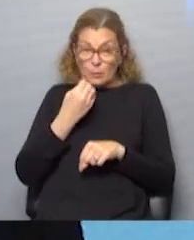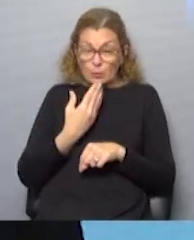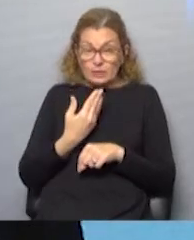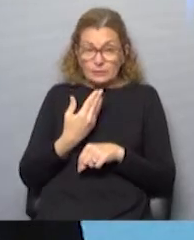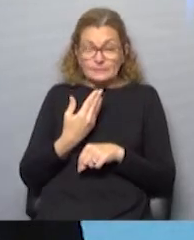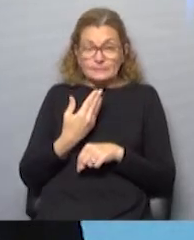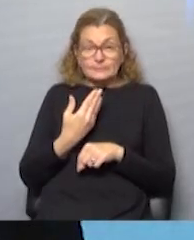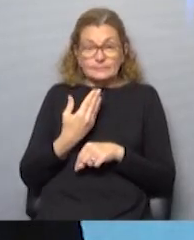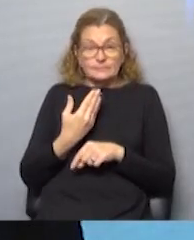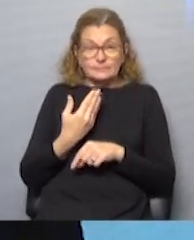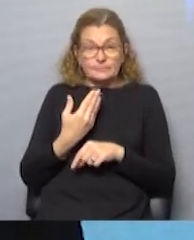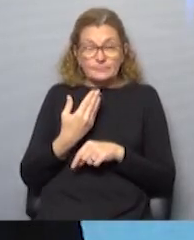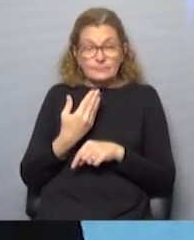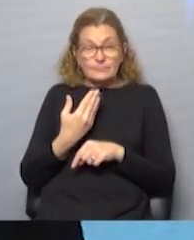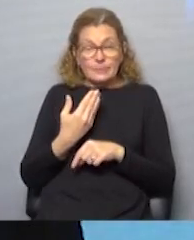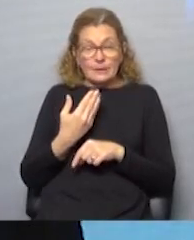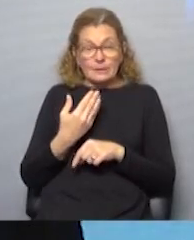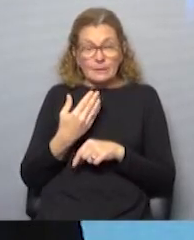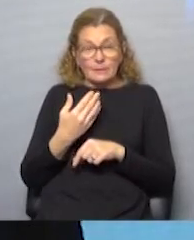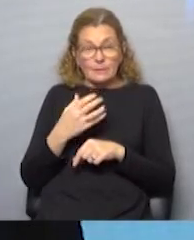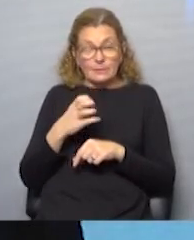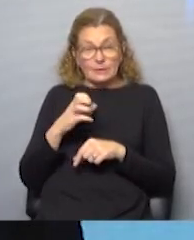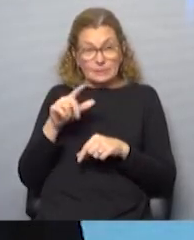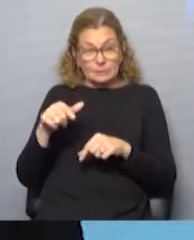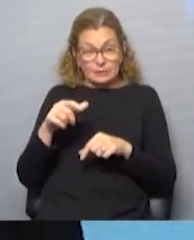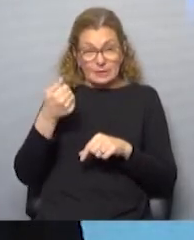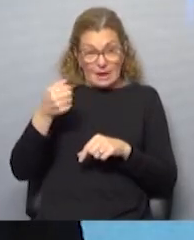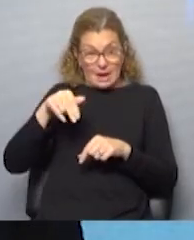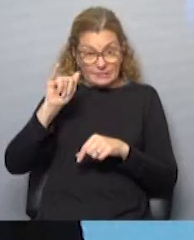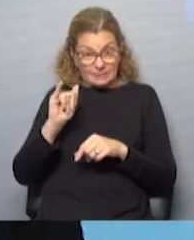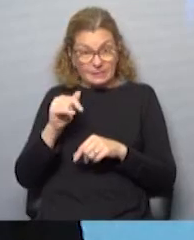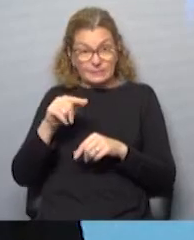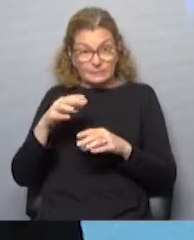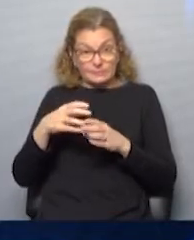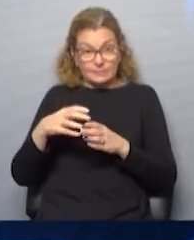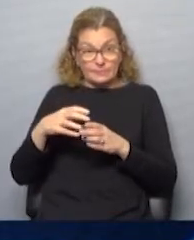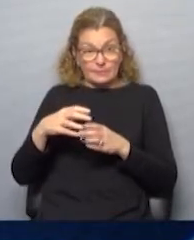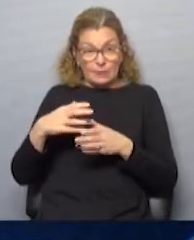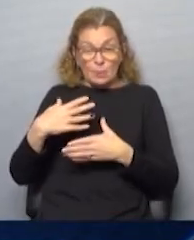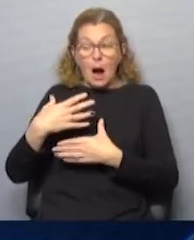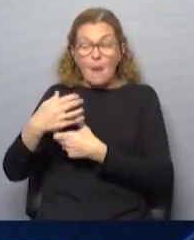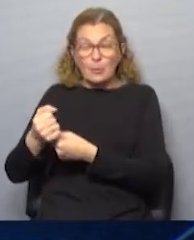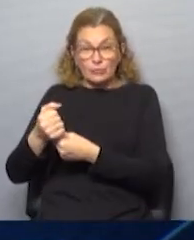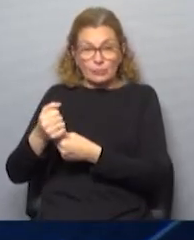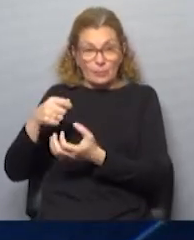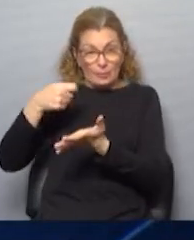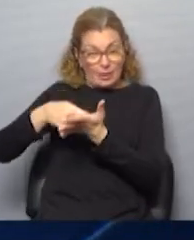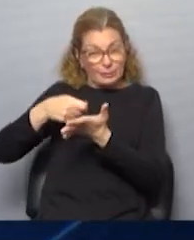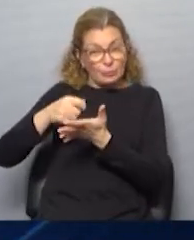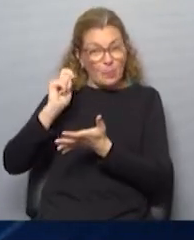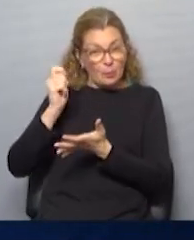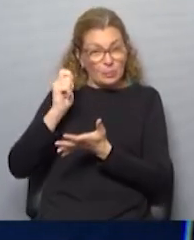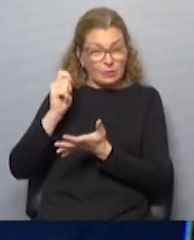produce los colegas de evaluación institucional de la ani crece apalancado por el gasto público y